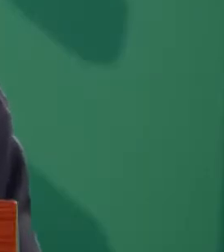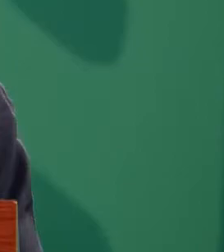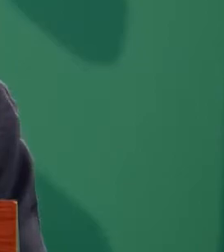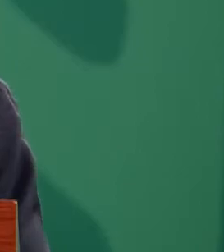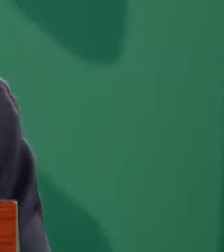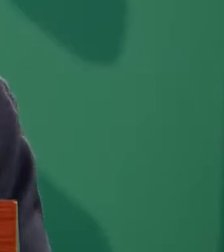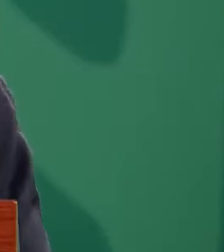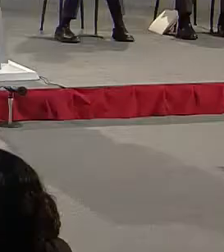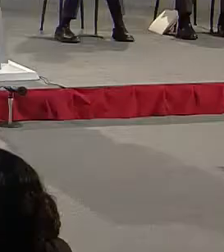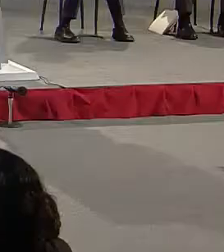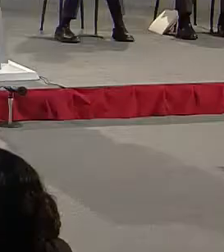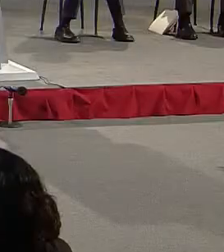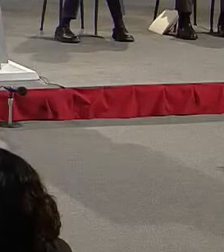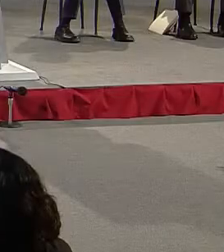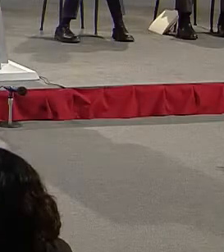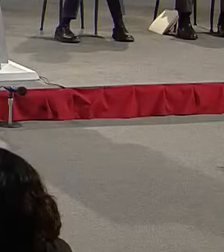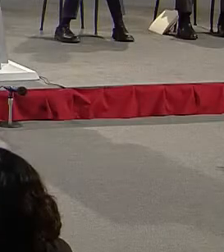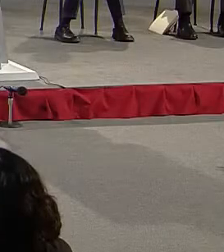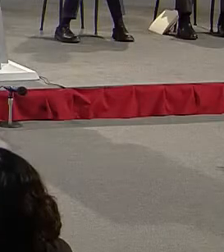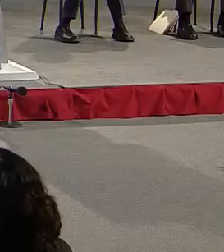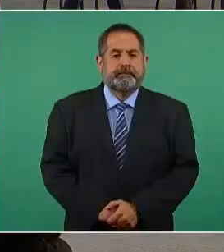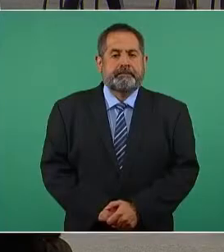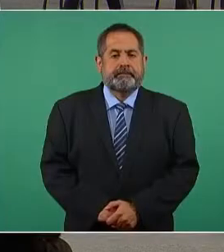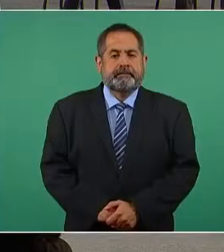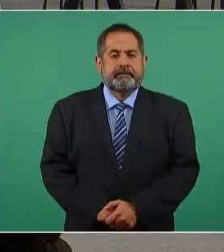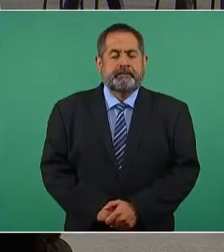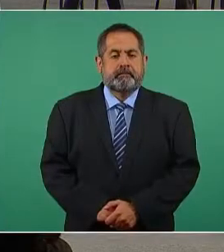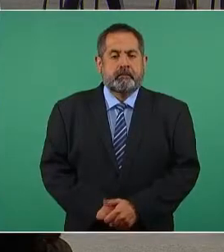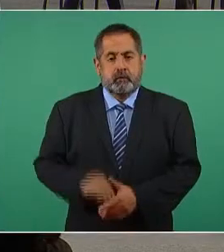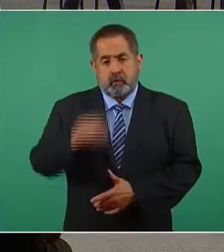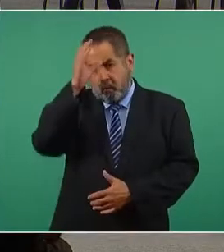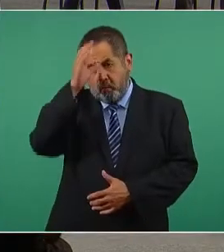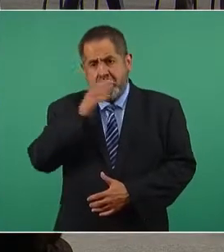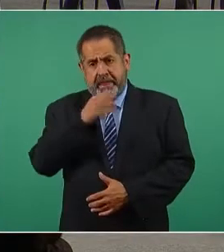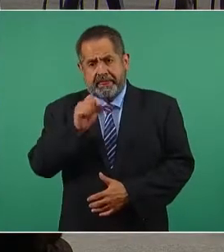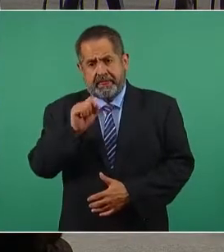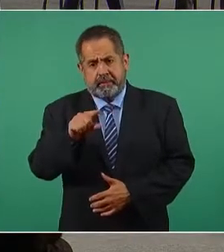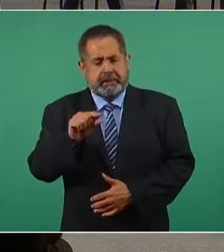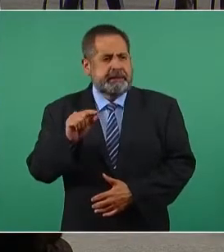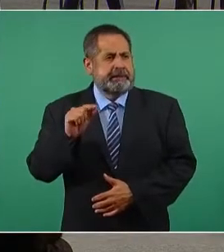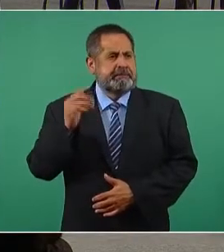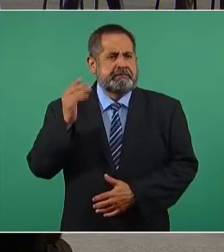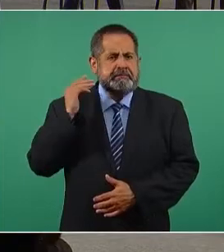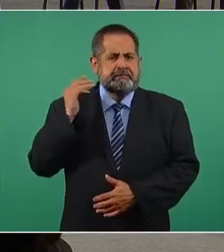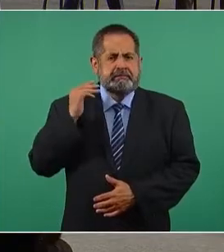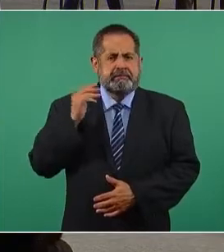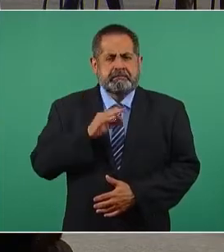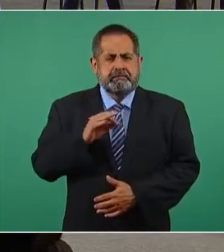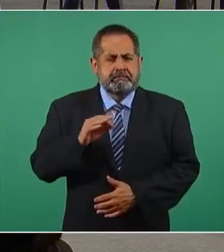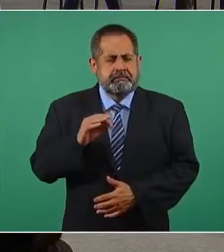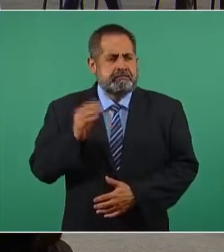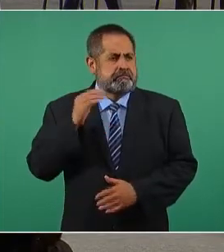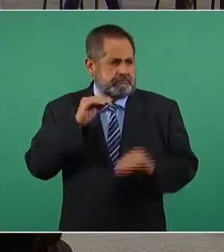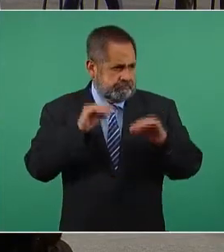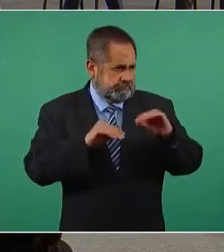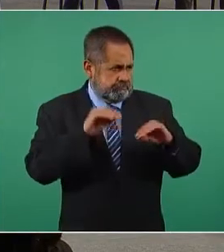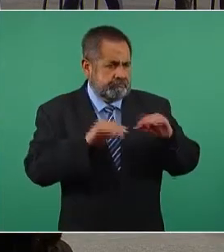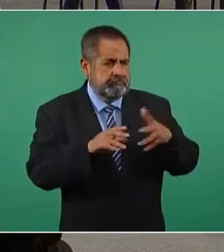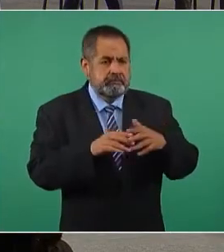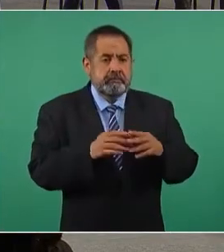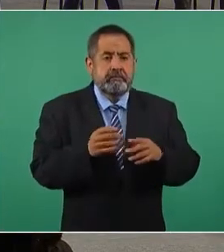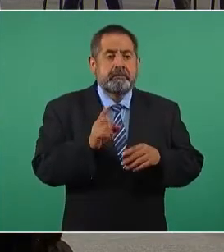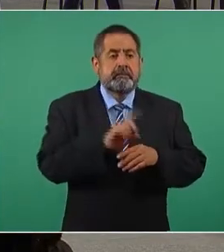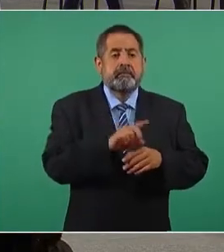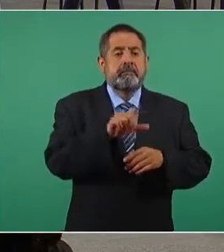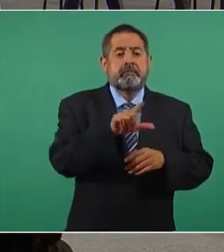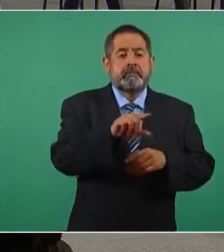en ese proceso de remitirnos. Coahuila también hace el ejercicio, abre a partir del 17 de